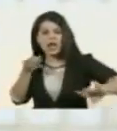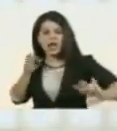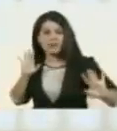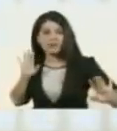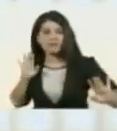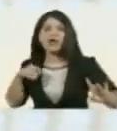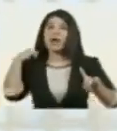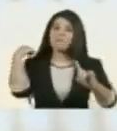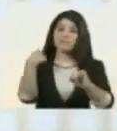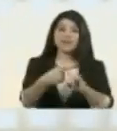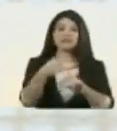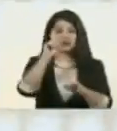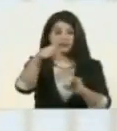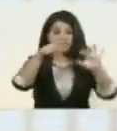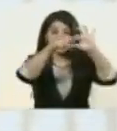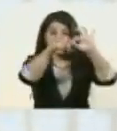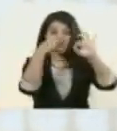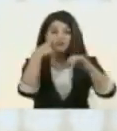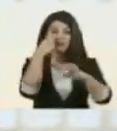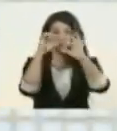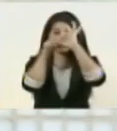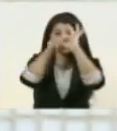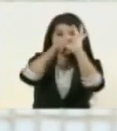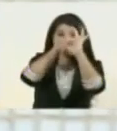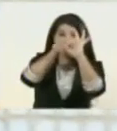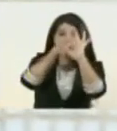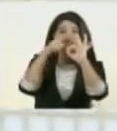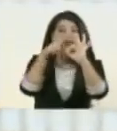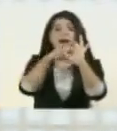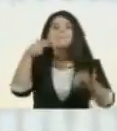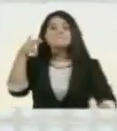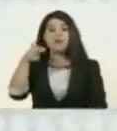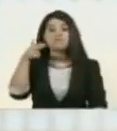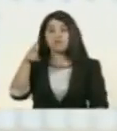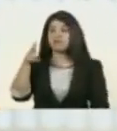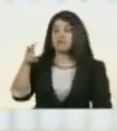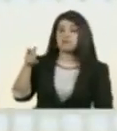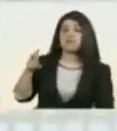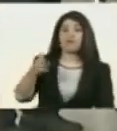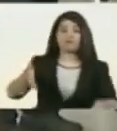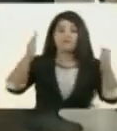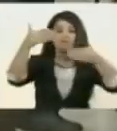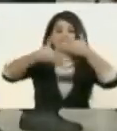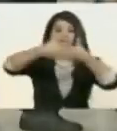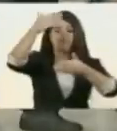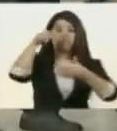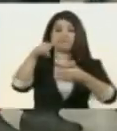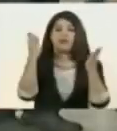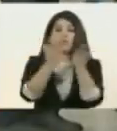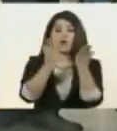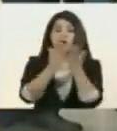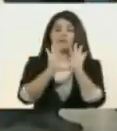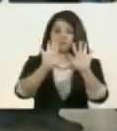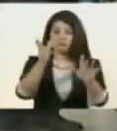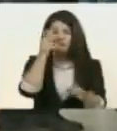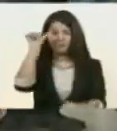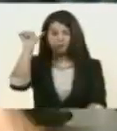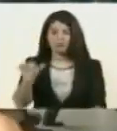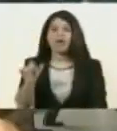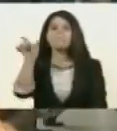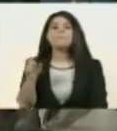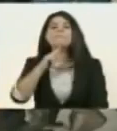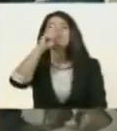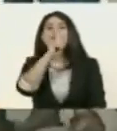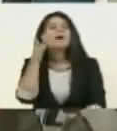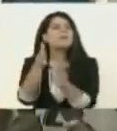en las imágenes orificios de lo que fueron los proyectiles con los cuales estos grupos atacaron esta institución. De inmediato vamos a escuchar parte de lo que son los testimonios